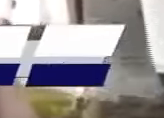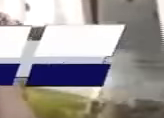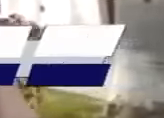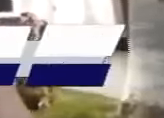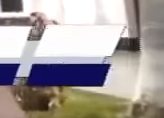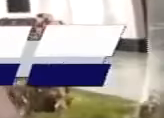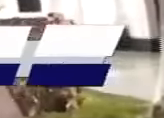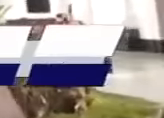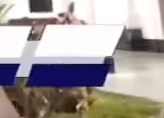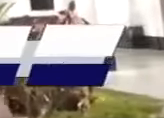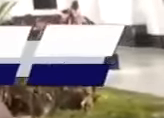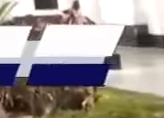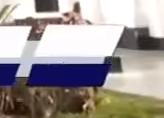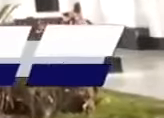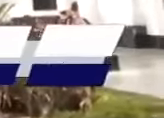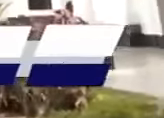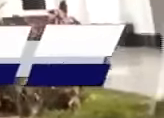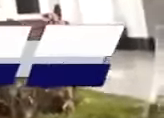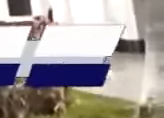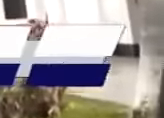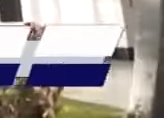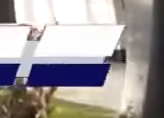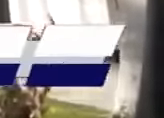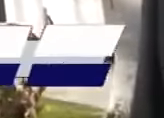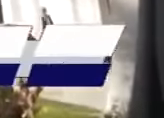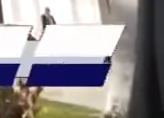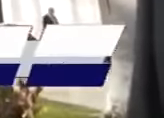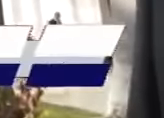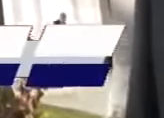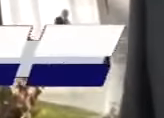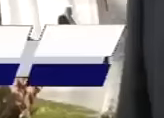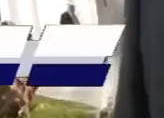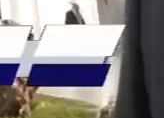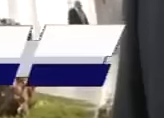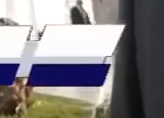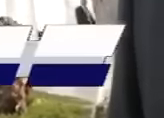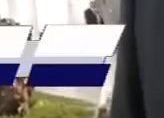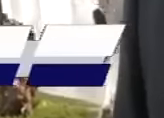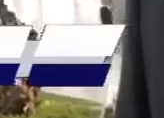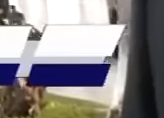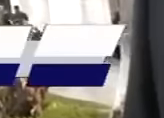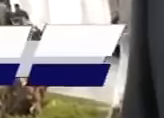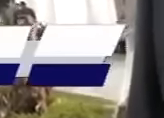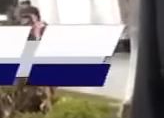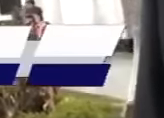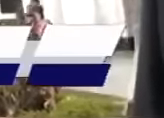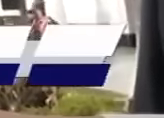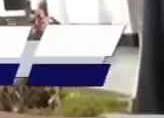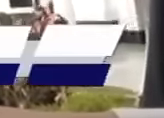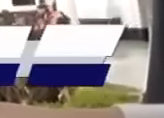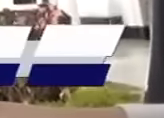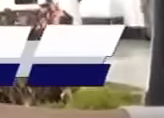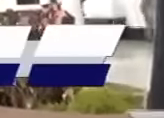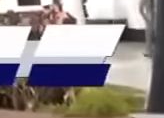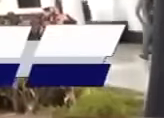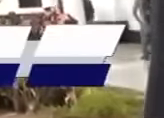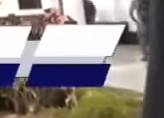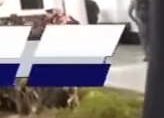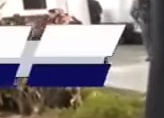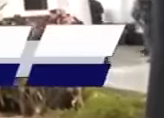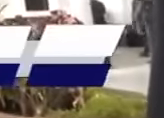directa sobre el tema energético, no aconseja a un país como los Estados Unidos arreciar